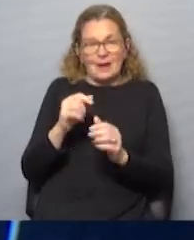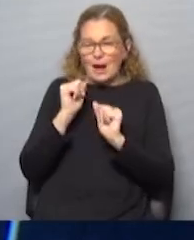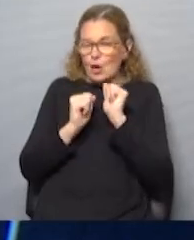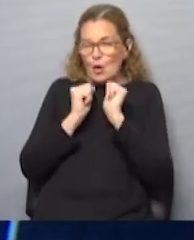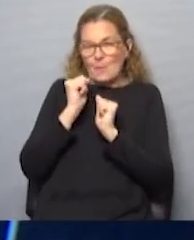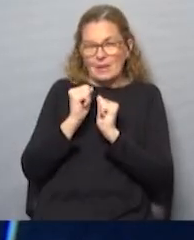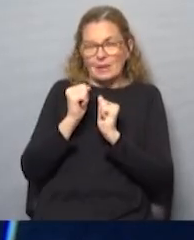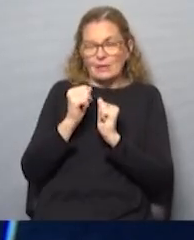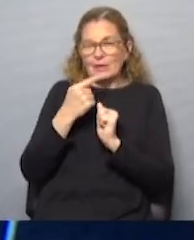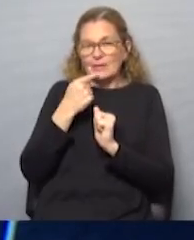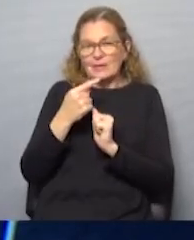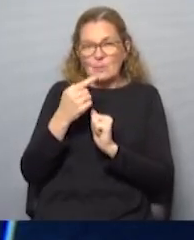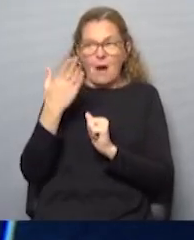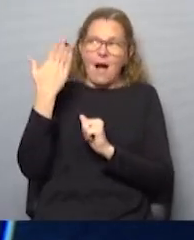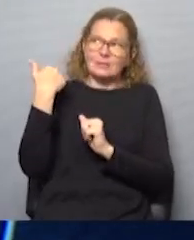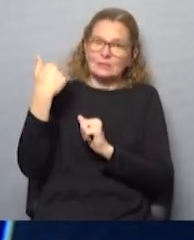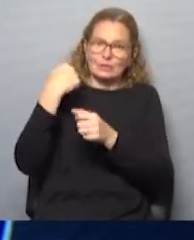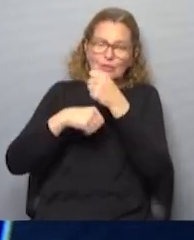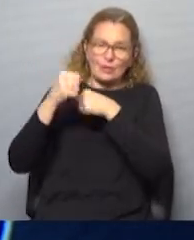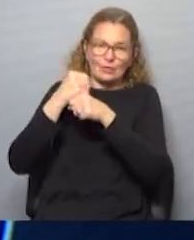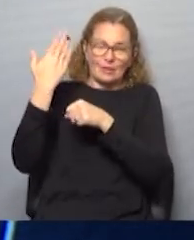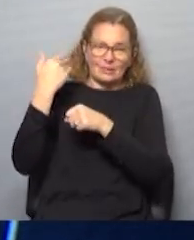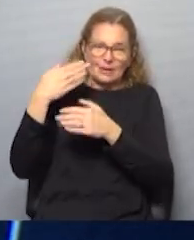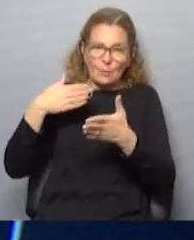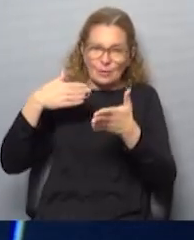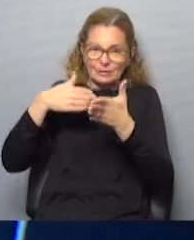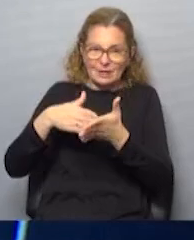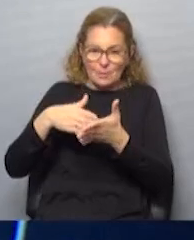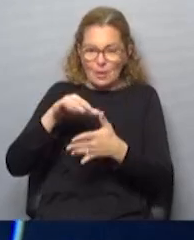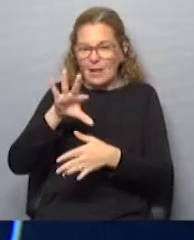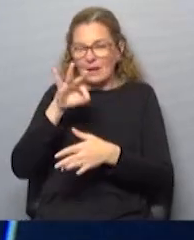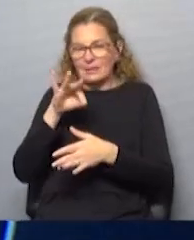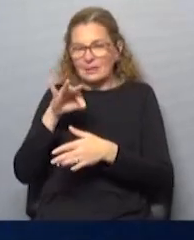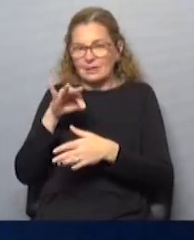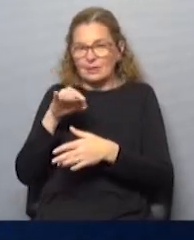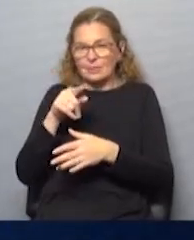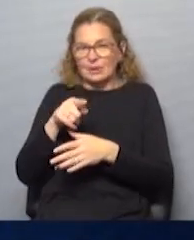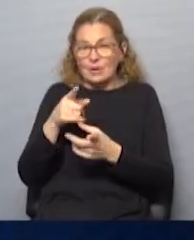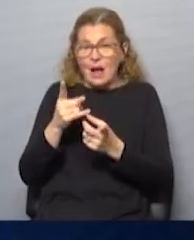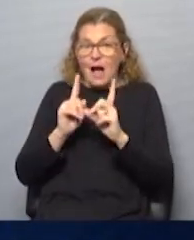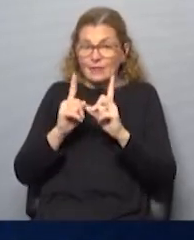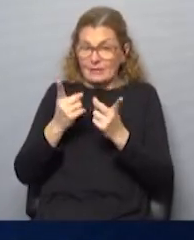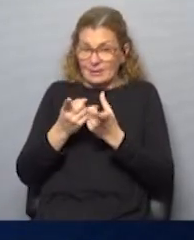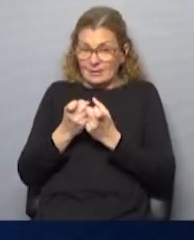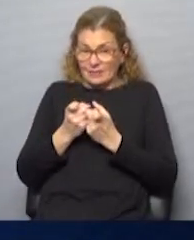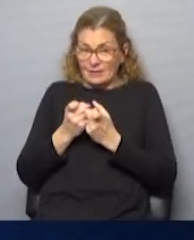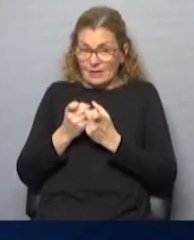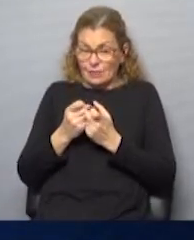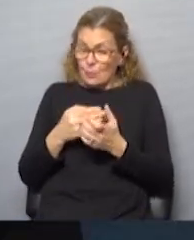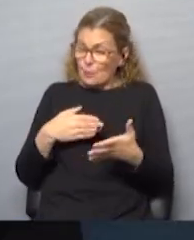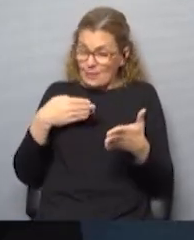desde lo que llamamos los pioneros la traba de tomar decisiones antipáticas pero necesarias es una